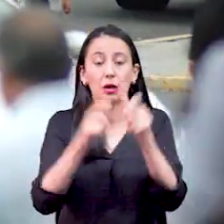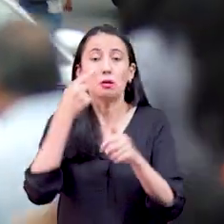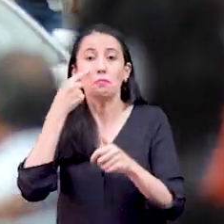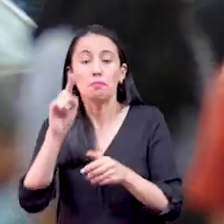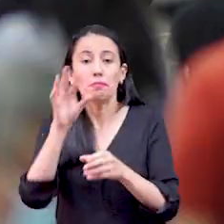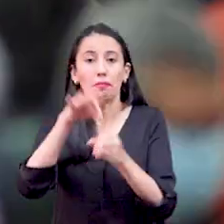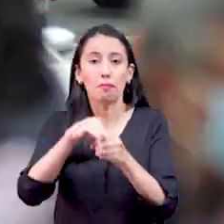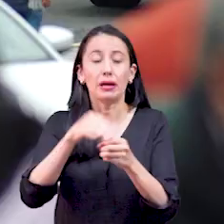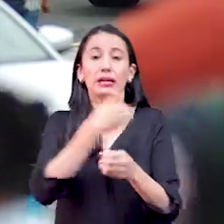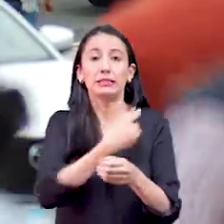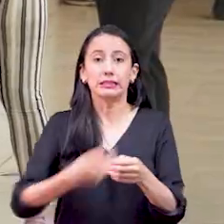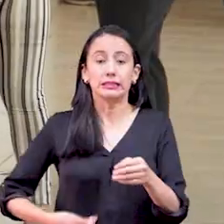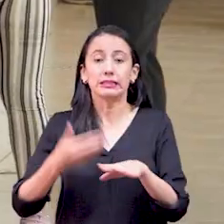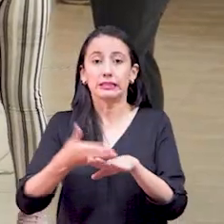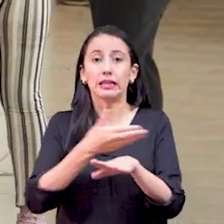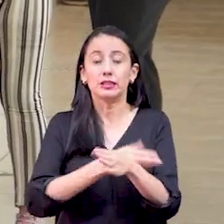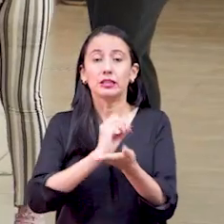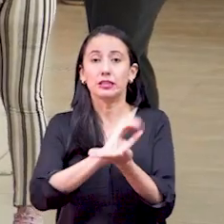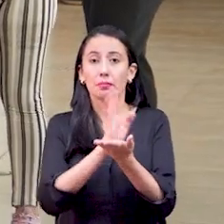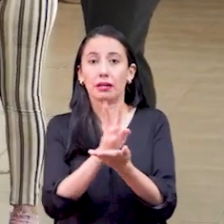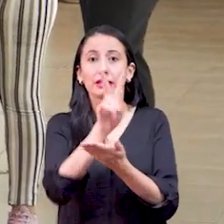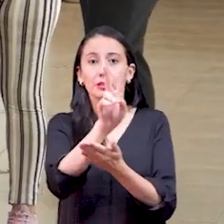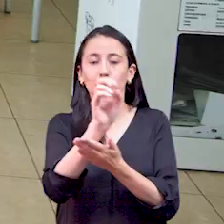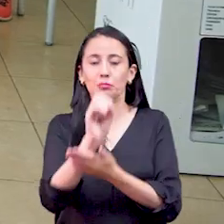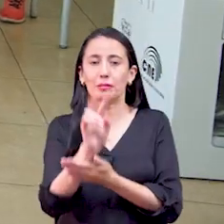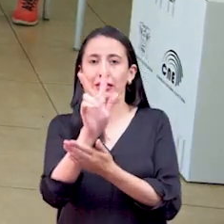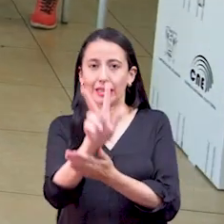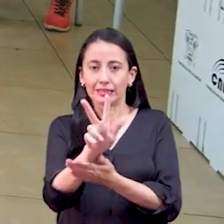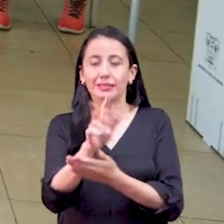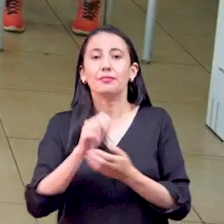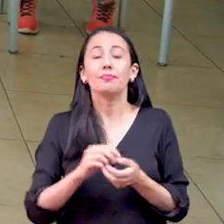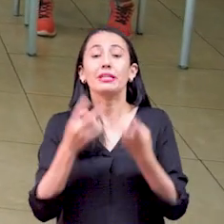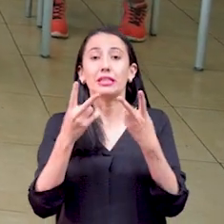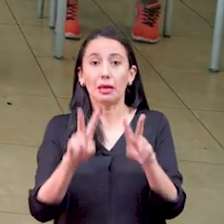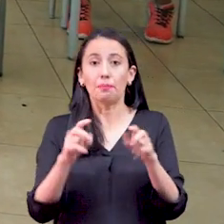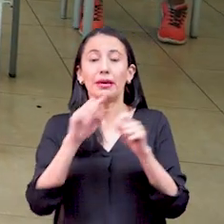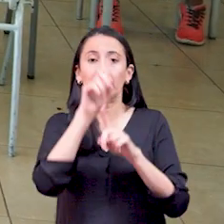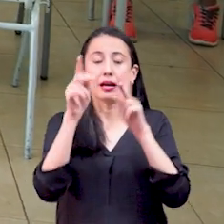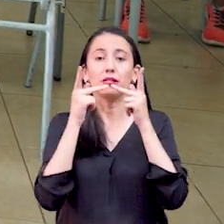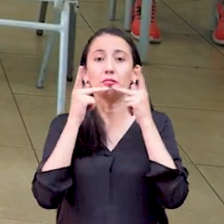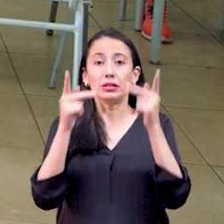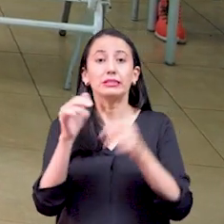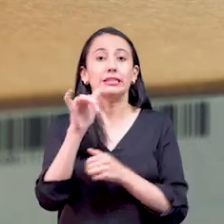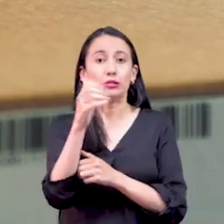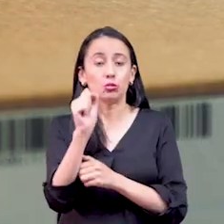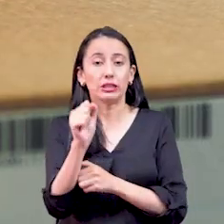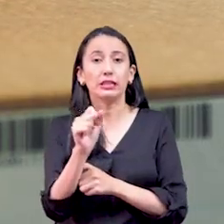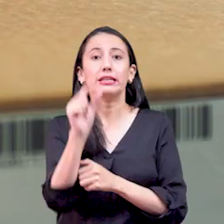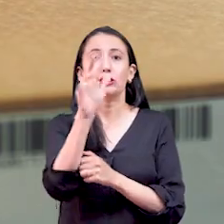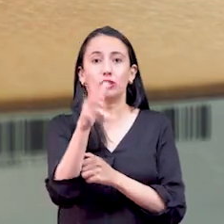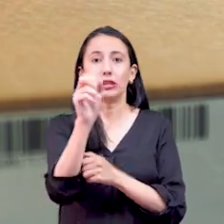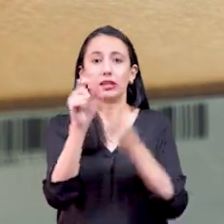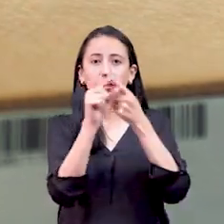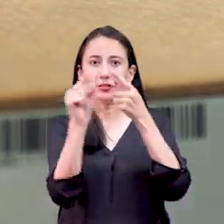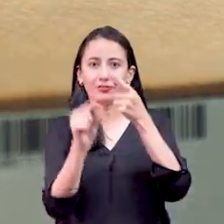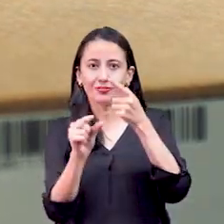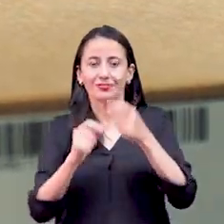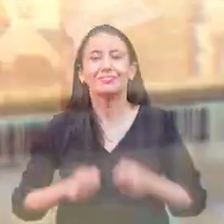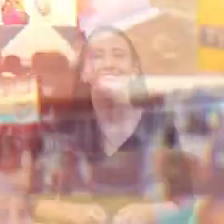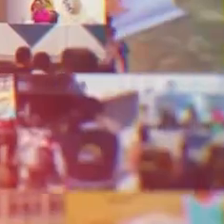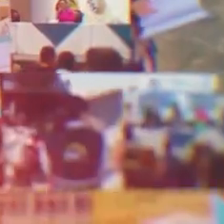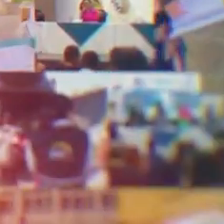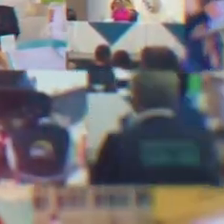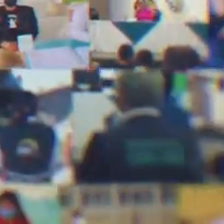las elecciones presidenciales, legislativas anticipadas 2023 y las consultas populares del Yasuní y Chocó Andino.